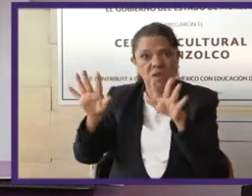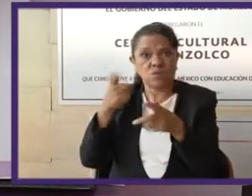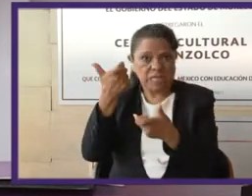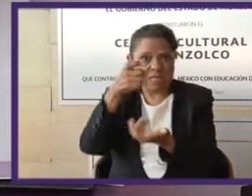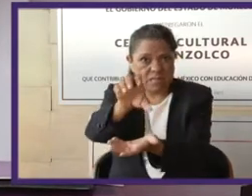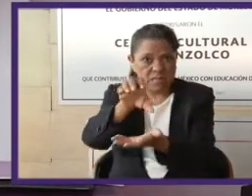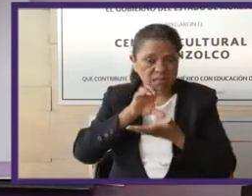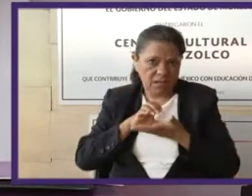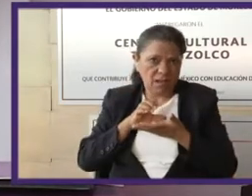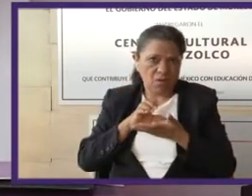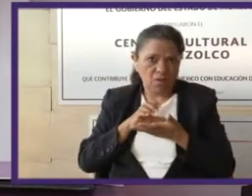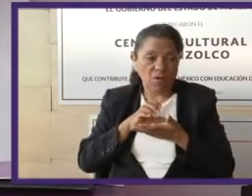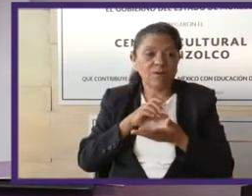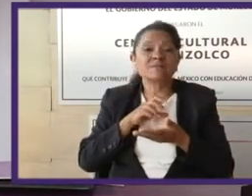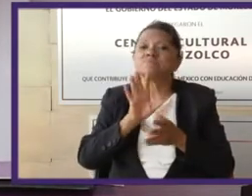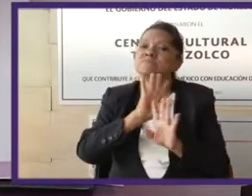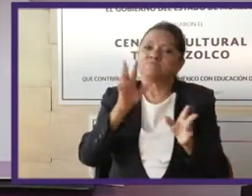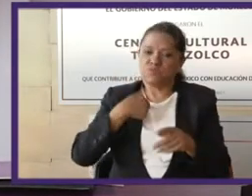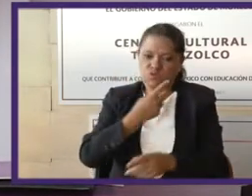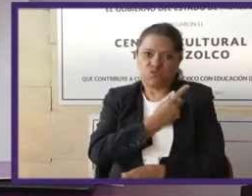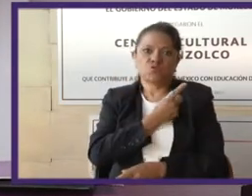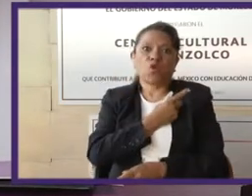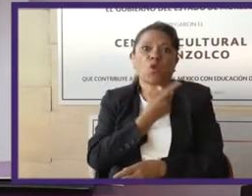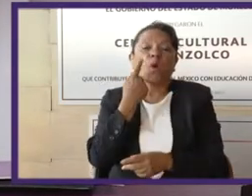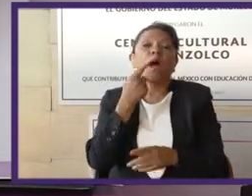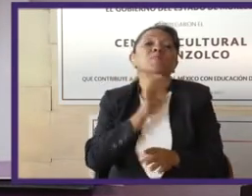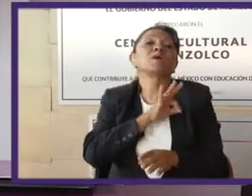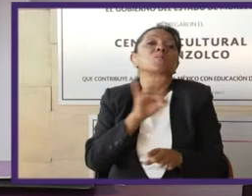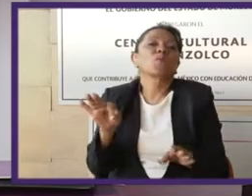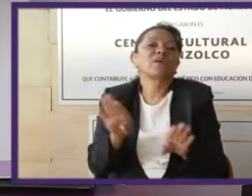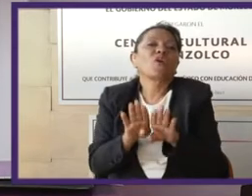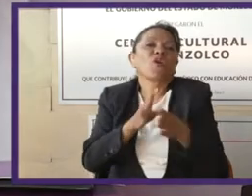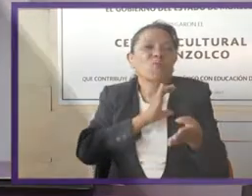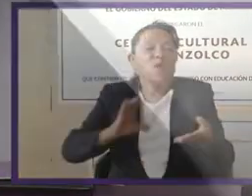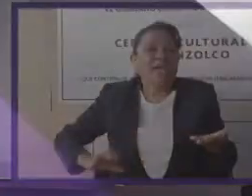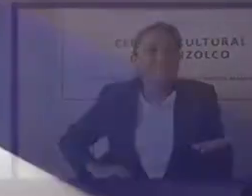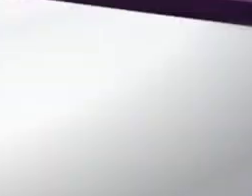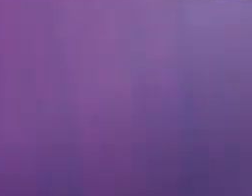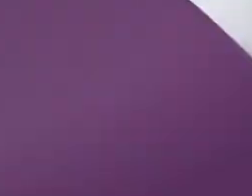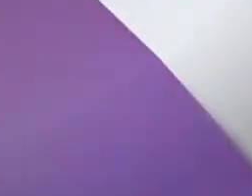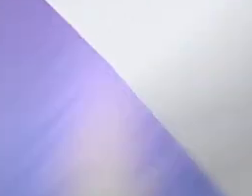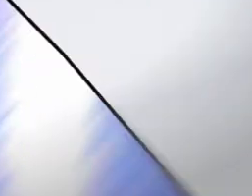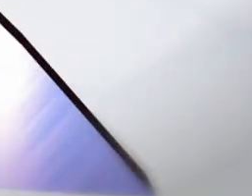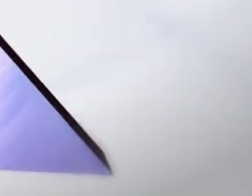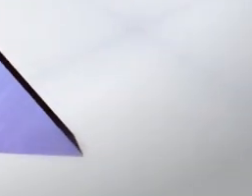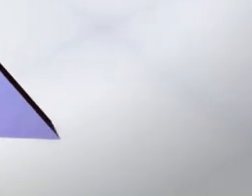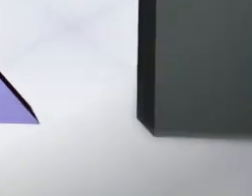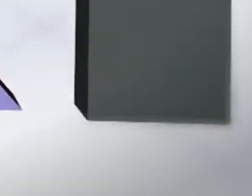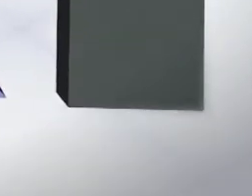al ruedo con sus propias uñas. Eso sería grandioso para este país.